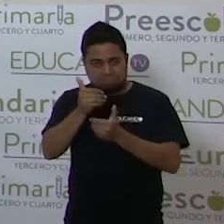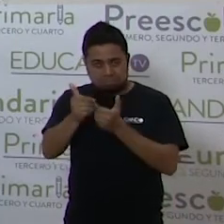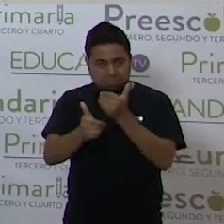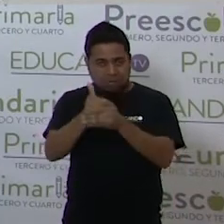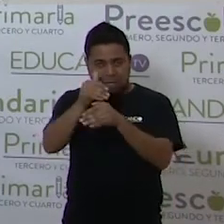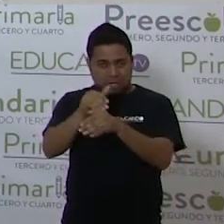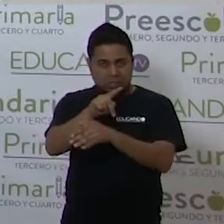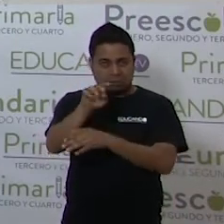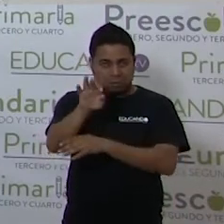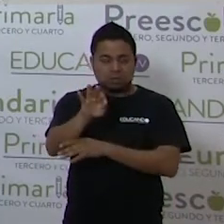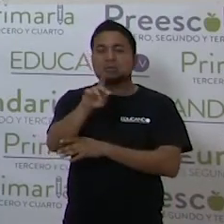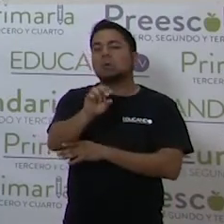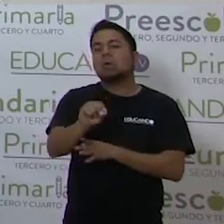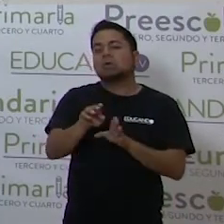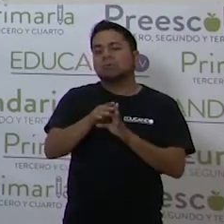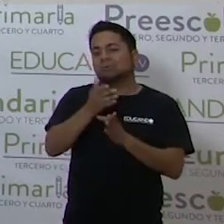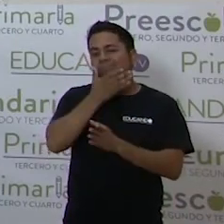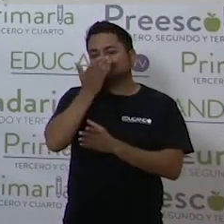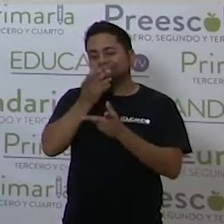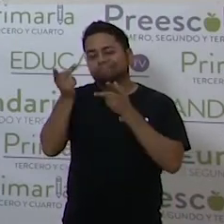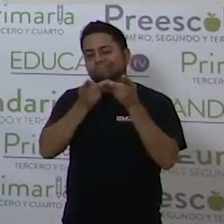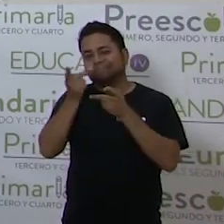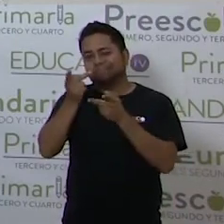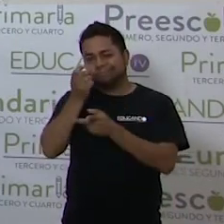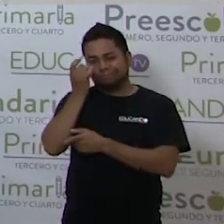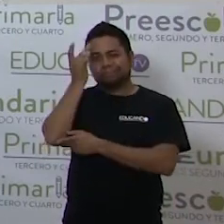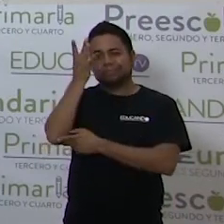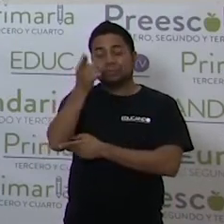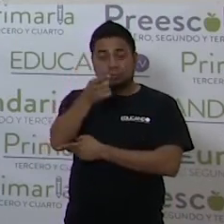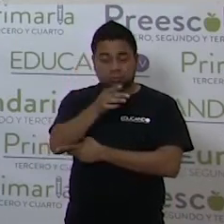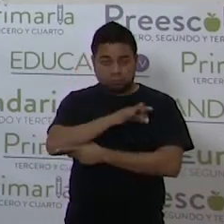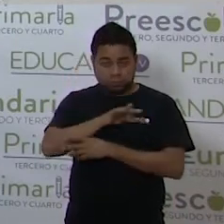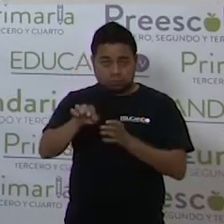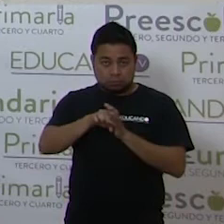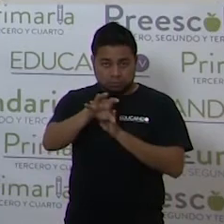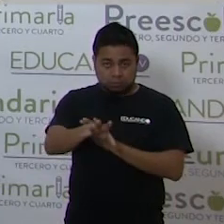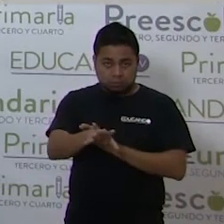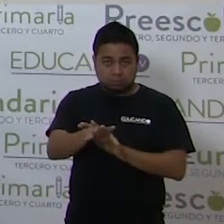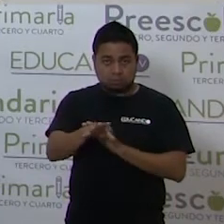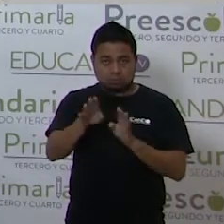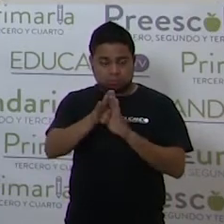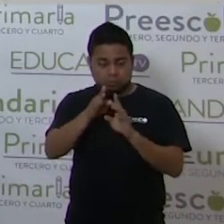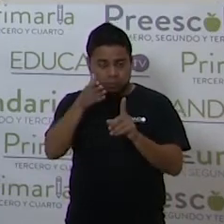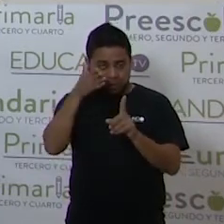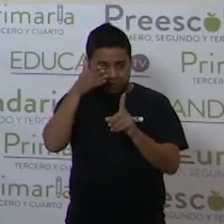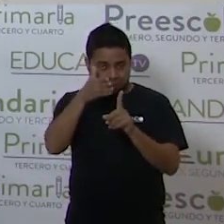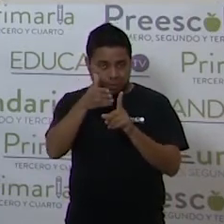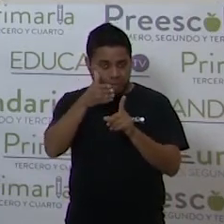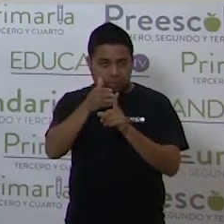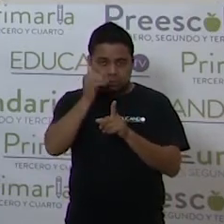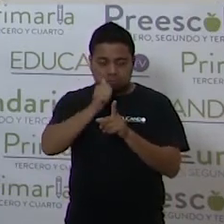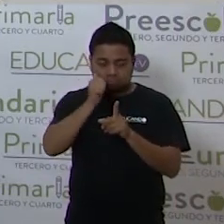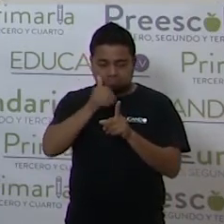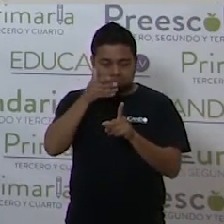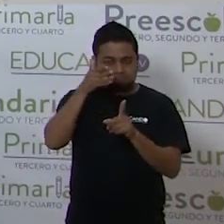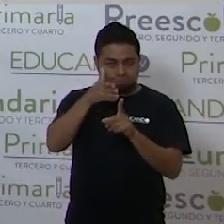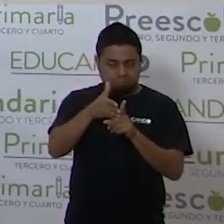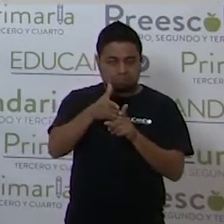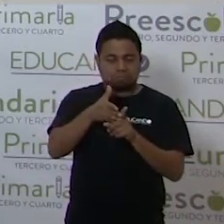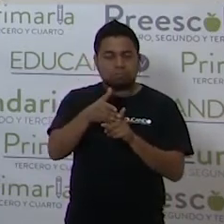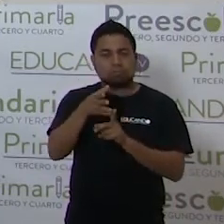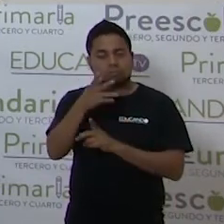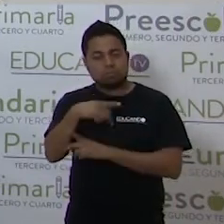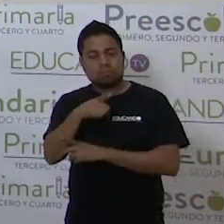voy a explicar sino que pueden hacerlo de manera directa como hemos estado trabajando pero